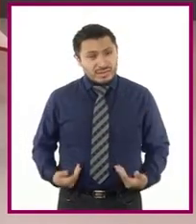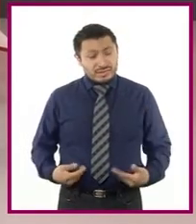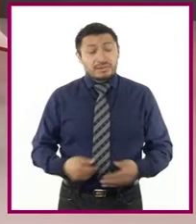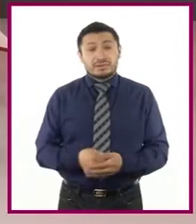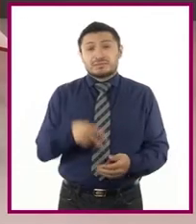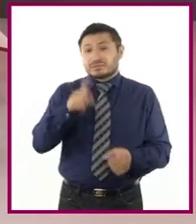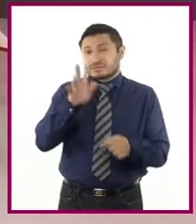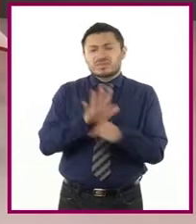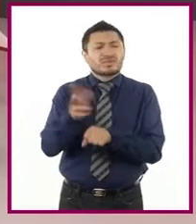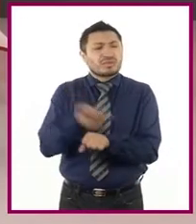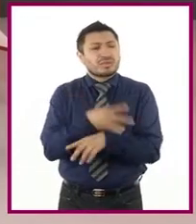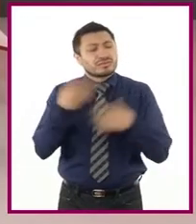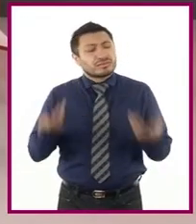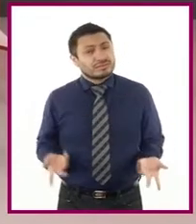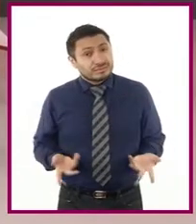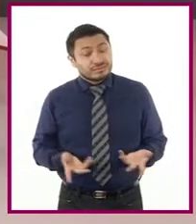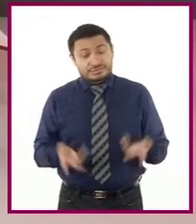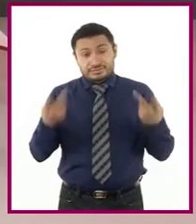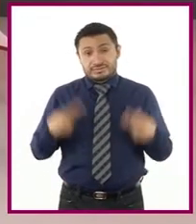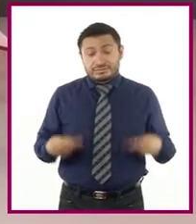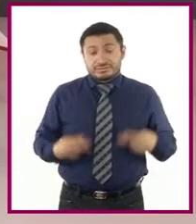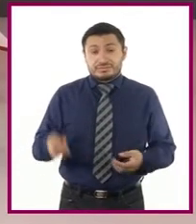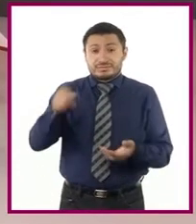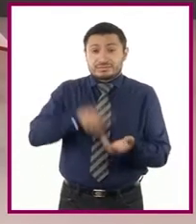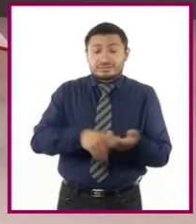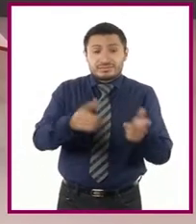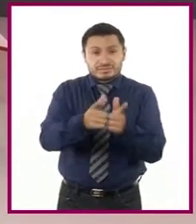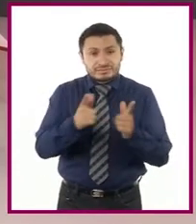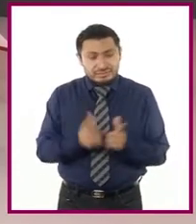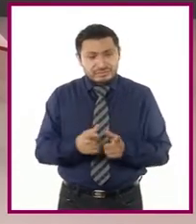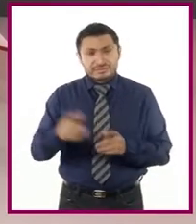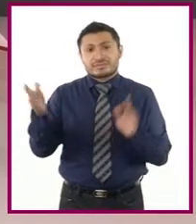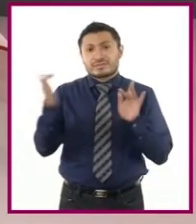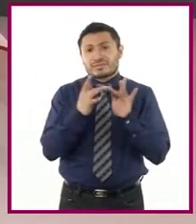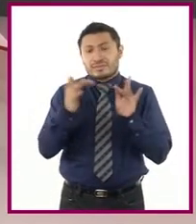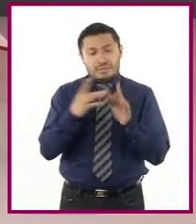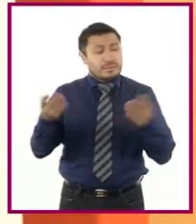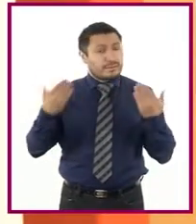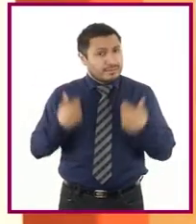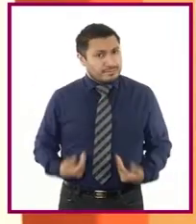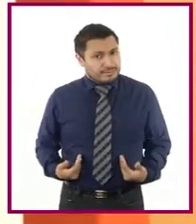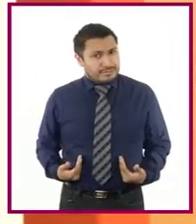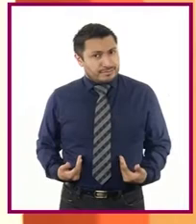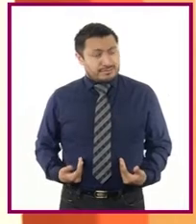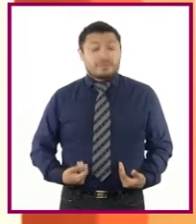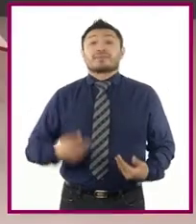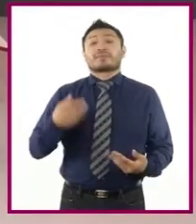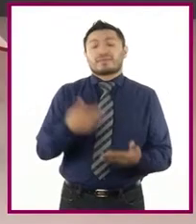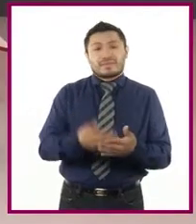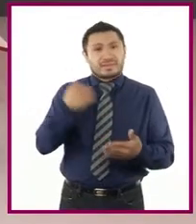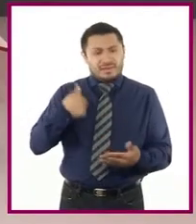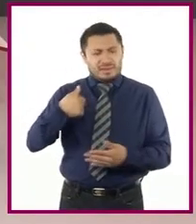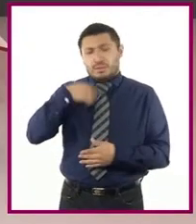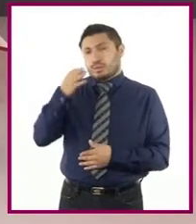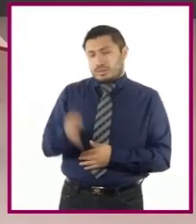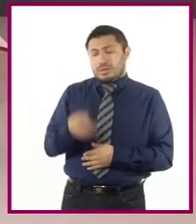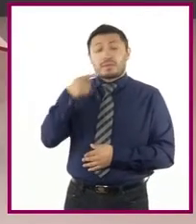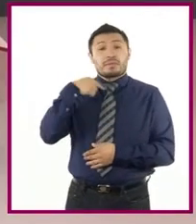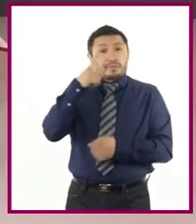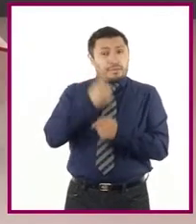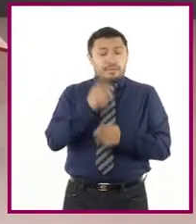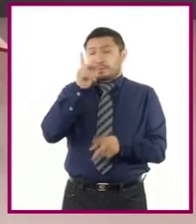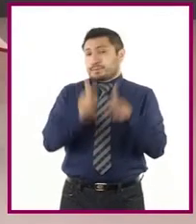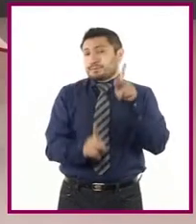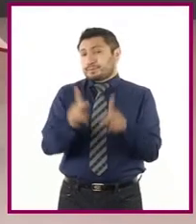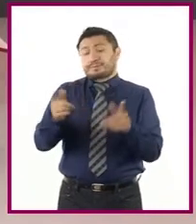pasó? Quienes integran el coro se pusieron en contacto conmigo y antes de aceptar, conversé con el